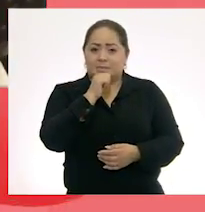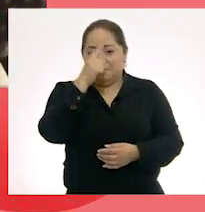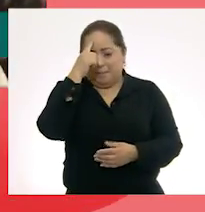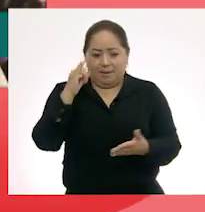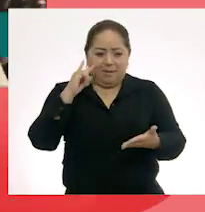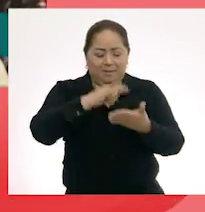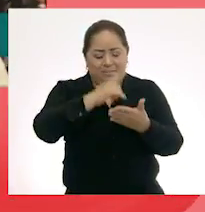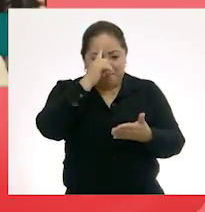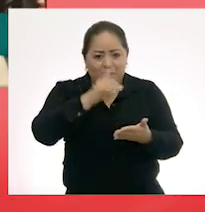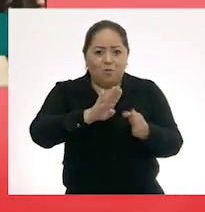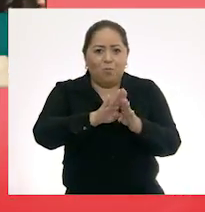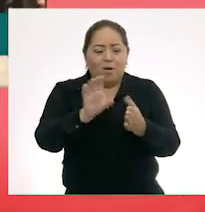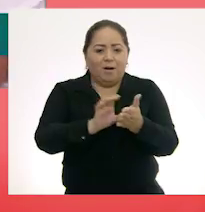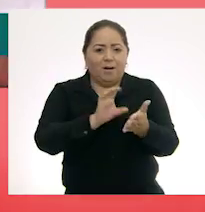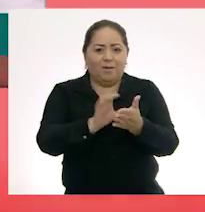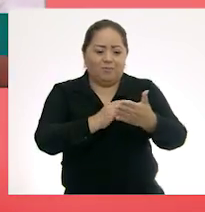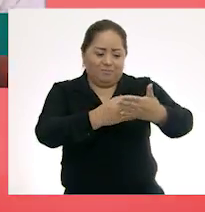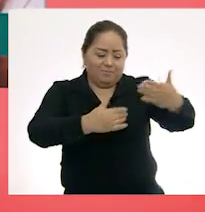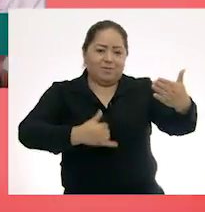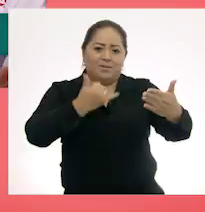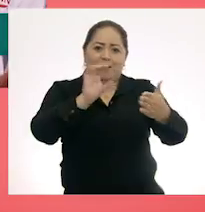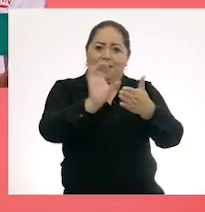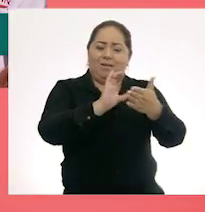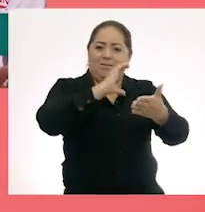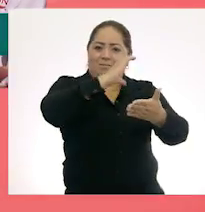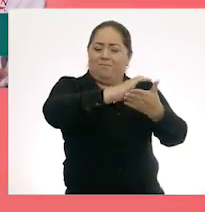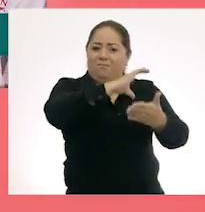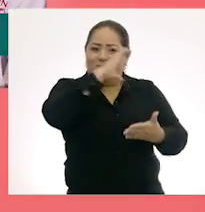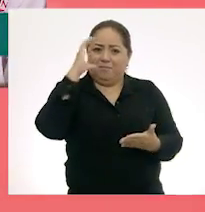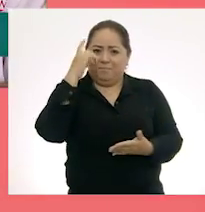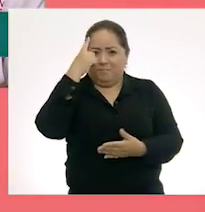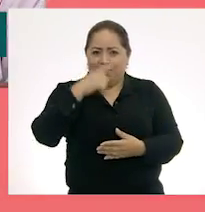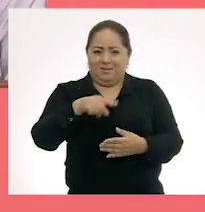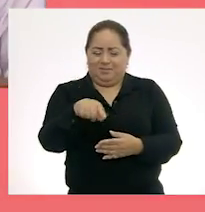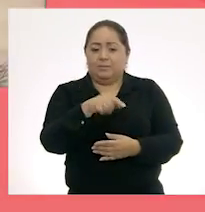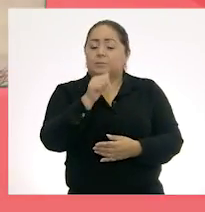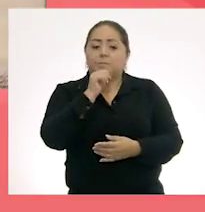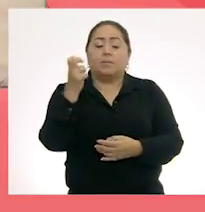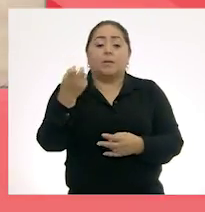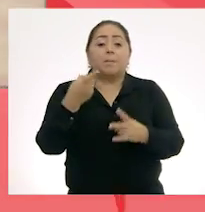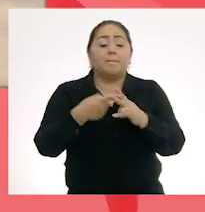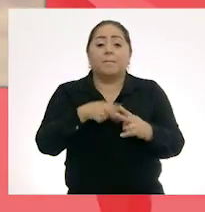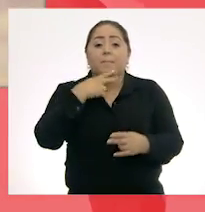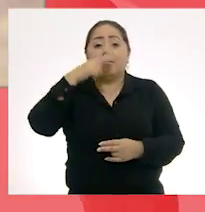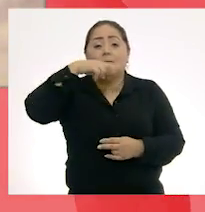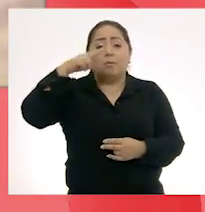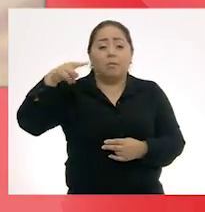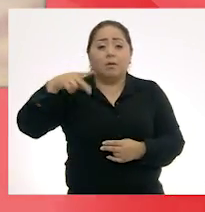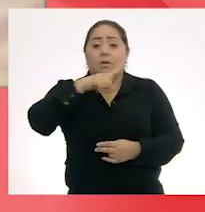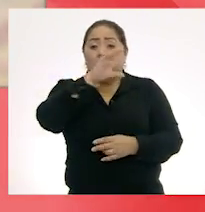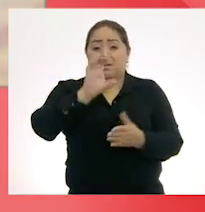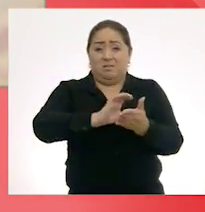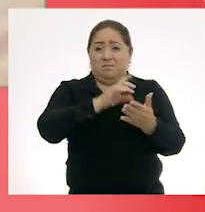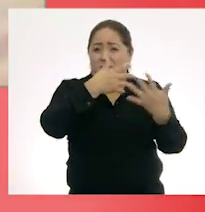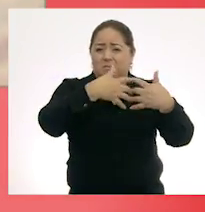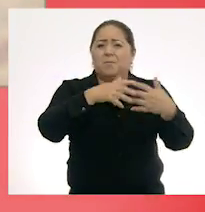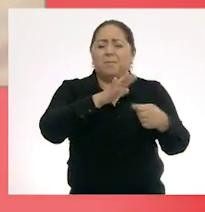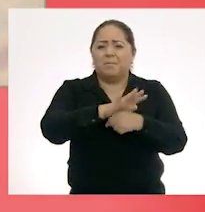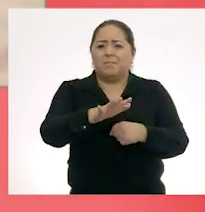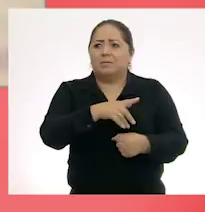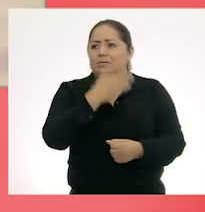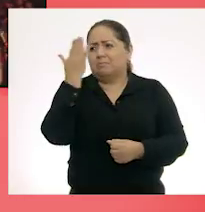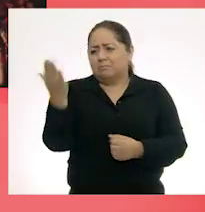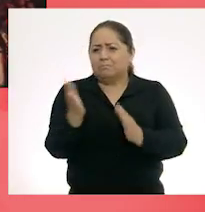para transportar una foto fielmente hacia los calendarios. Y entonces las compañías de calendarios lo que hacían era